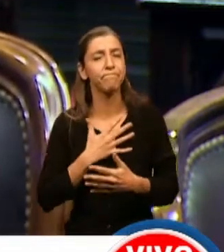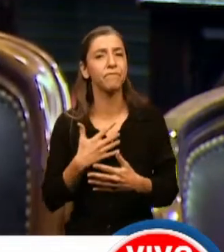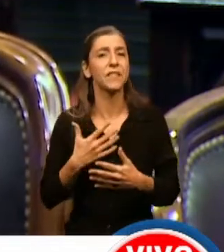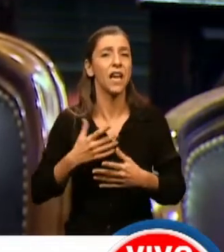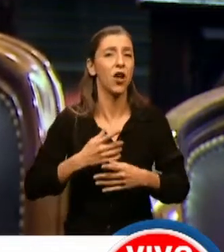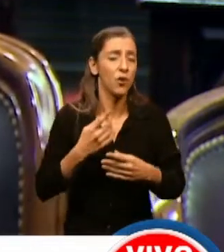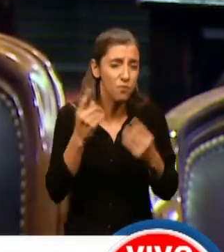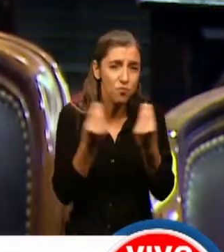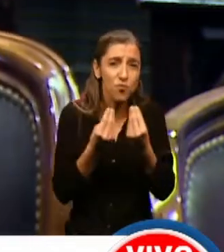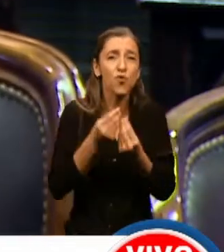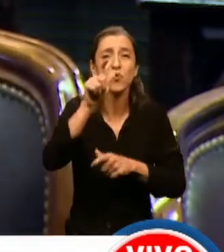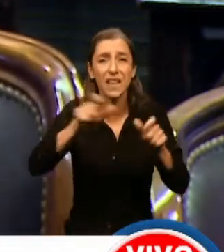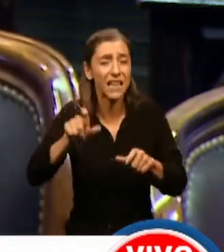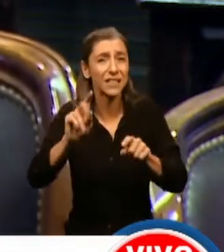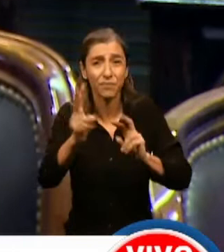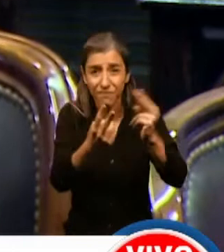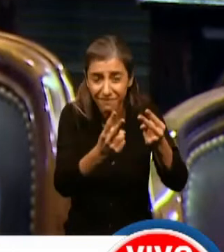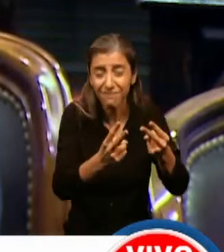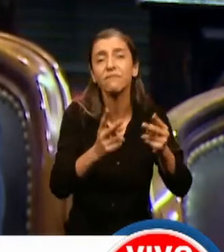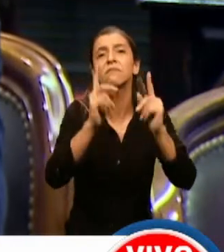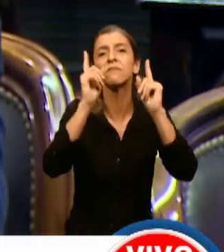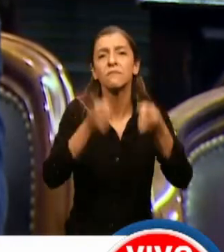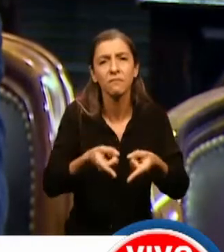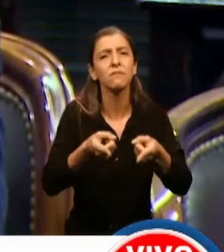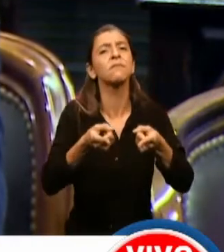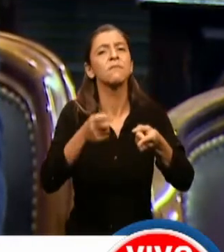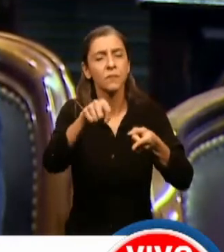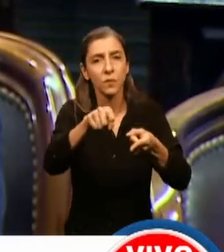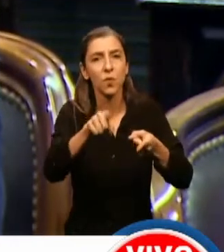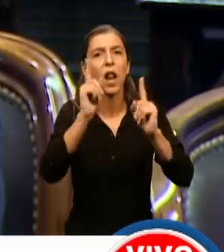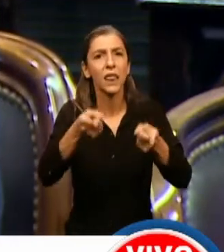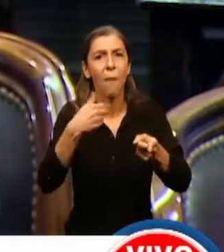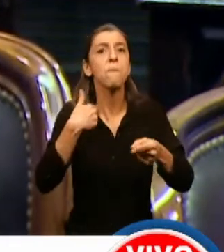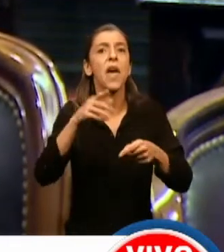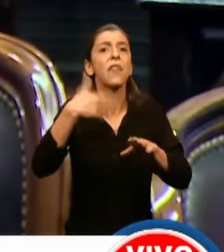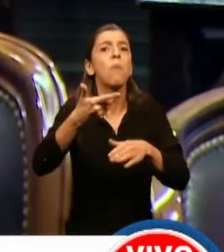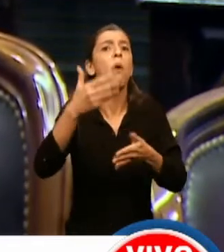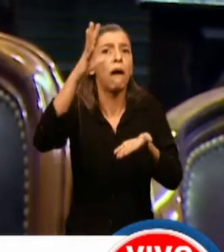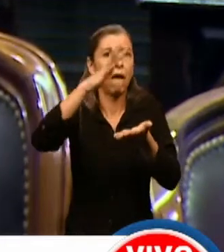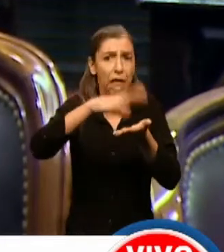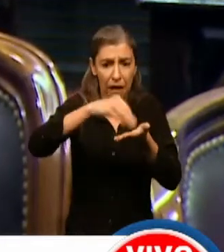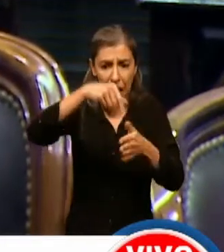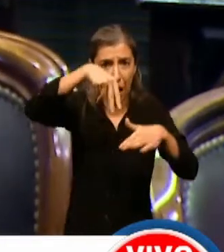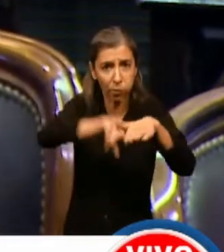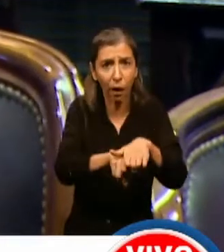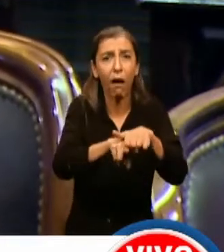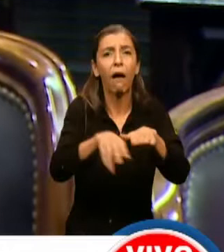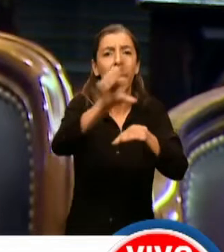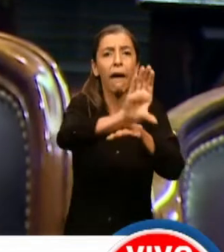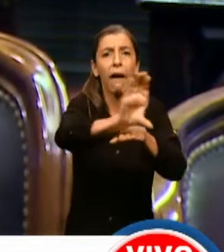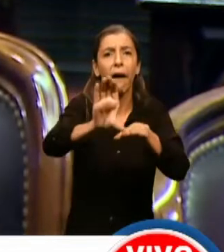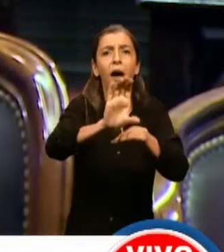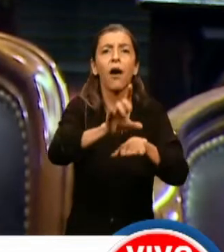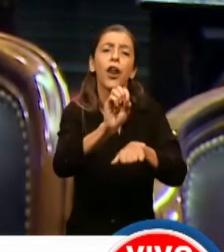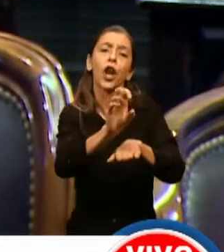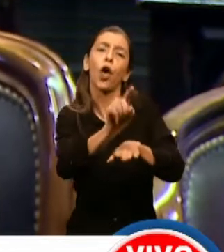muerte, enterradas en muchos casos con un nombre que no les correspondía, enterrando nada